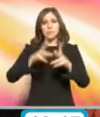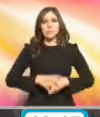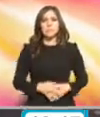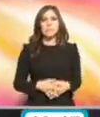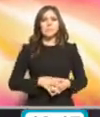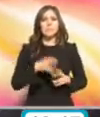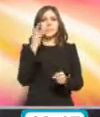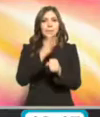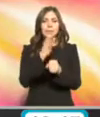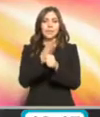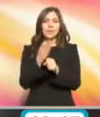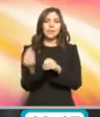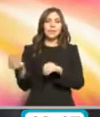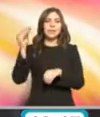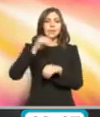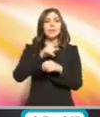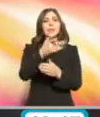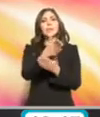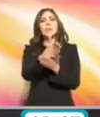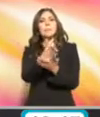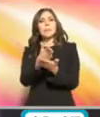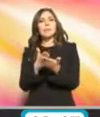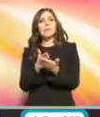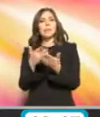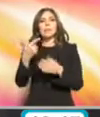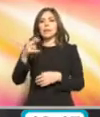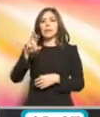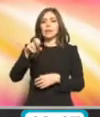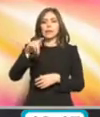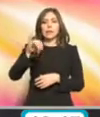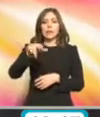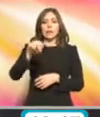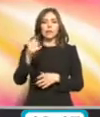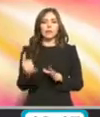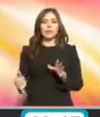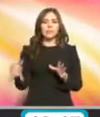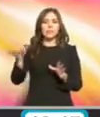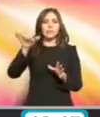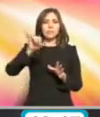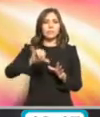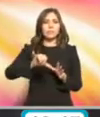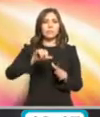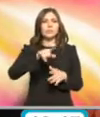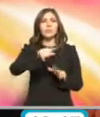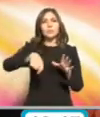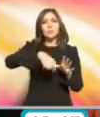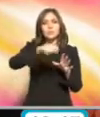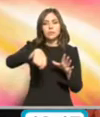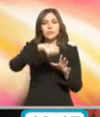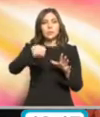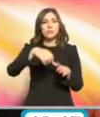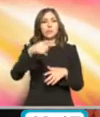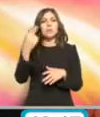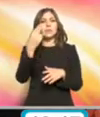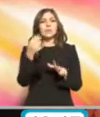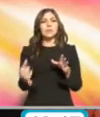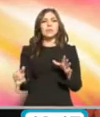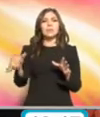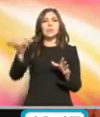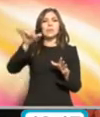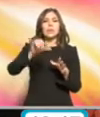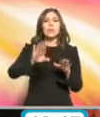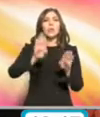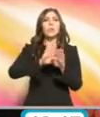vamos a agregar, esta es mitad y mitad de grenetina. Vamos a agregar la grenetina. Un favorcito, Daniel, le puedes ver, ir moviendo. Es importante agregarla en